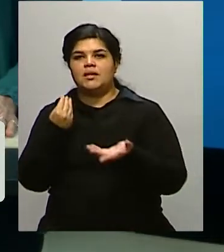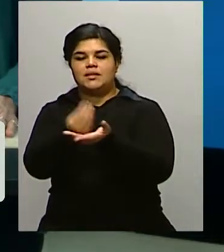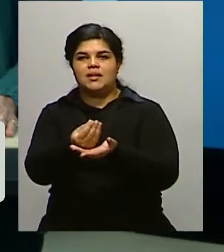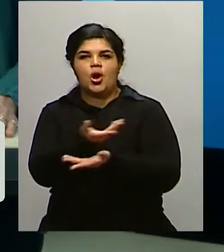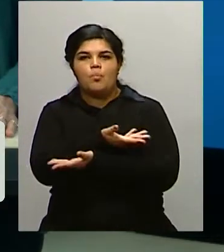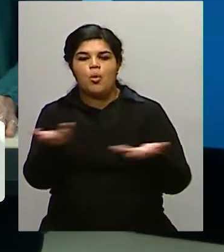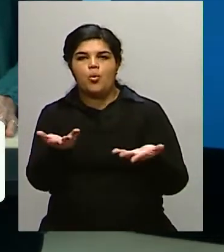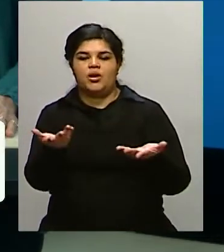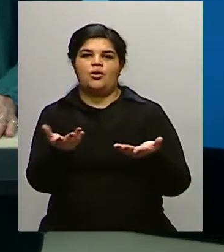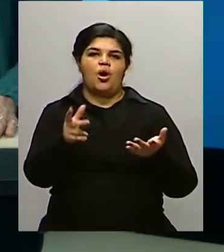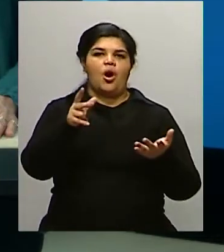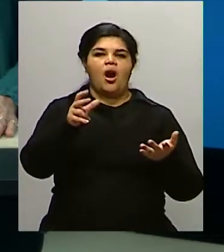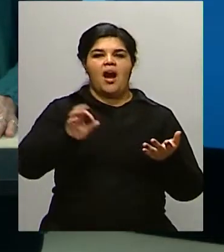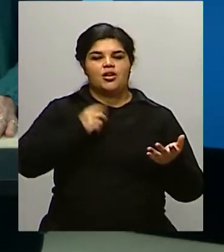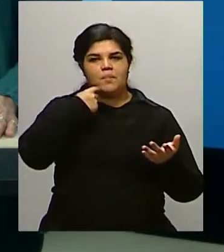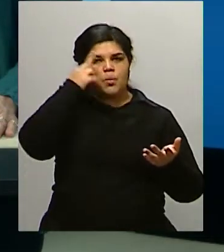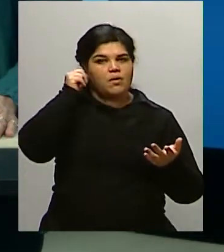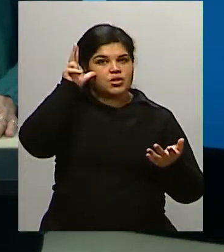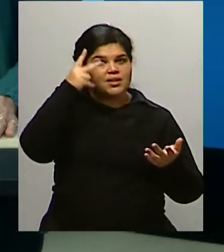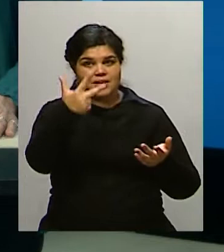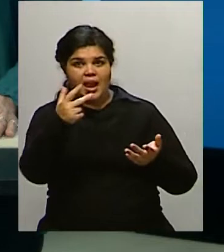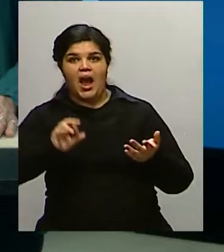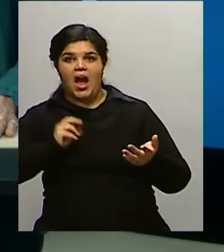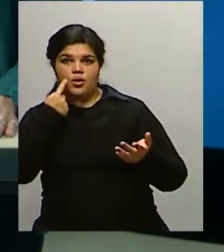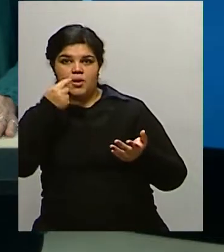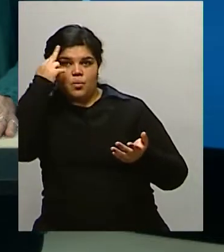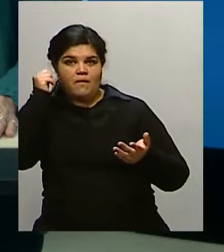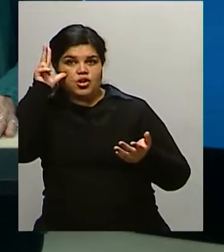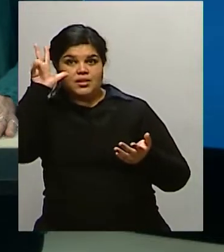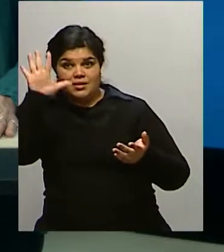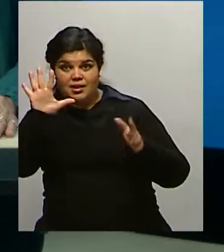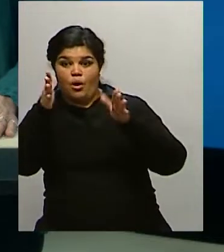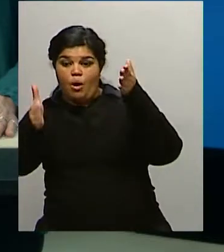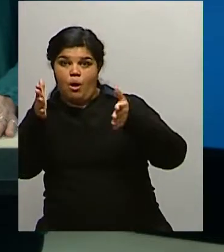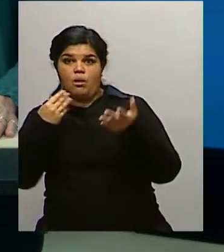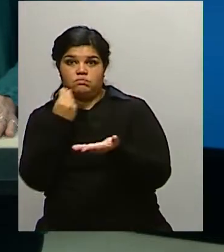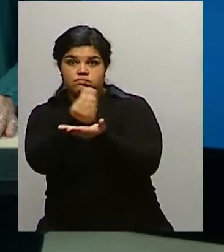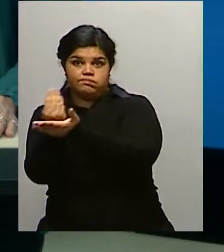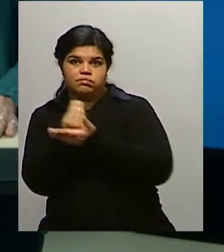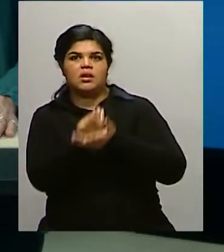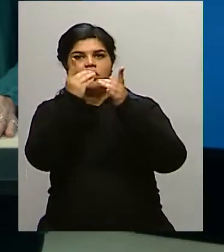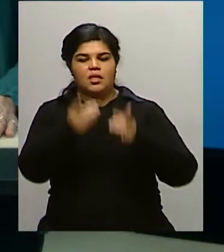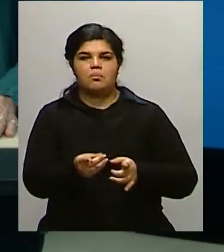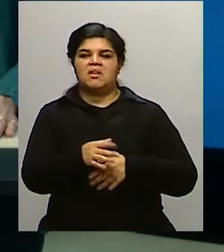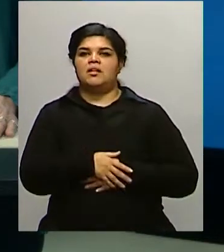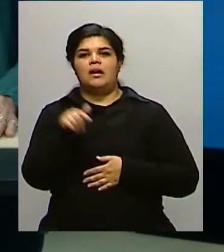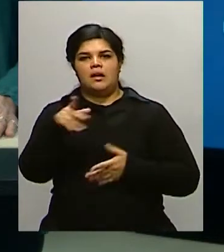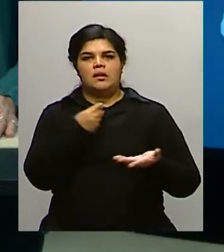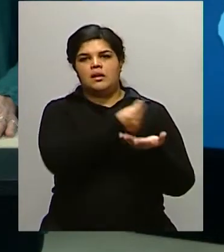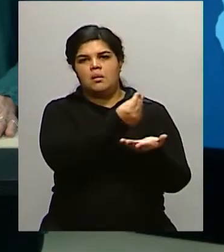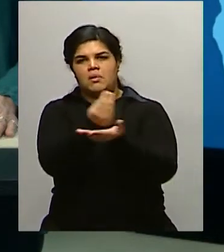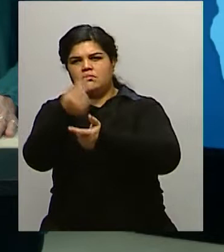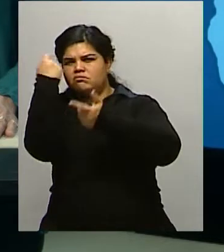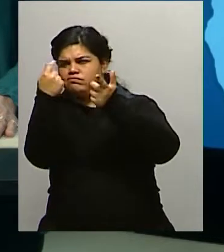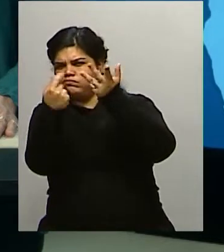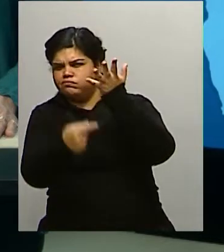83 al 85 y ha formado parte, ha sido autoridad en diferentes organismos internacionales y regionales como el BID, la CEPAL, etc. Y me